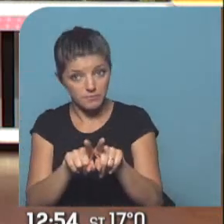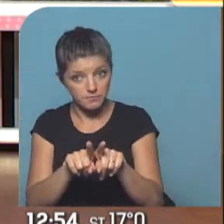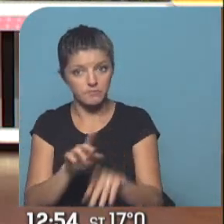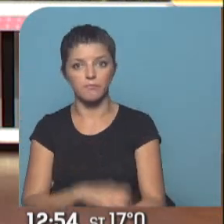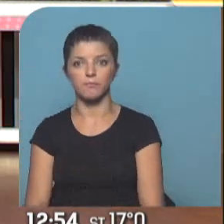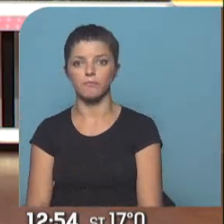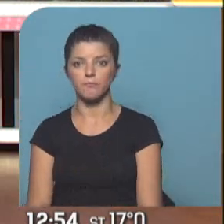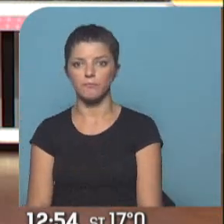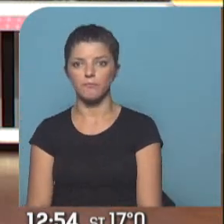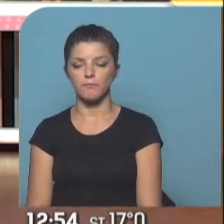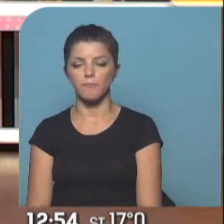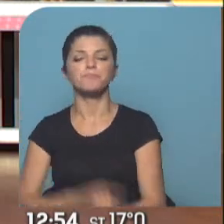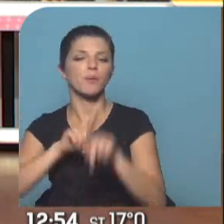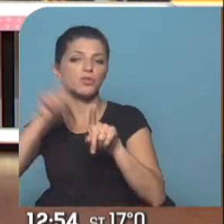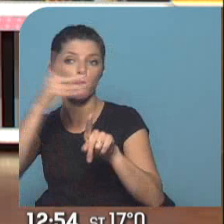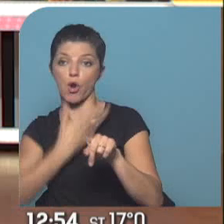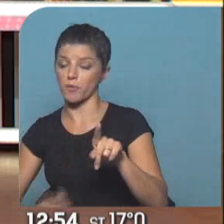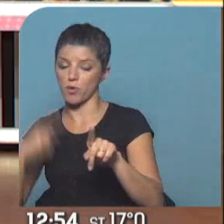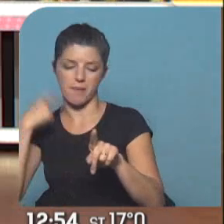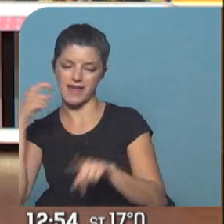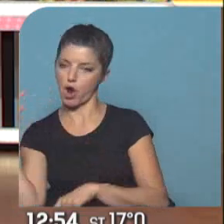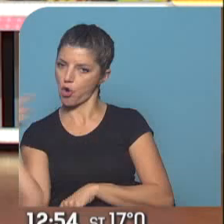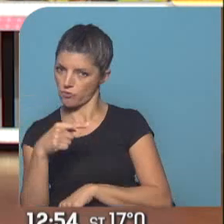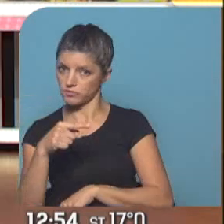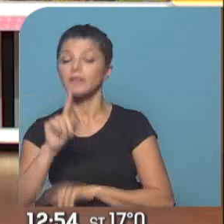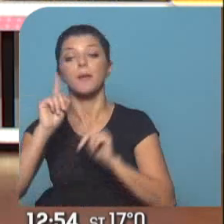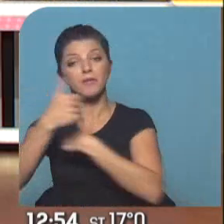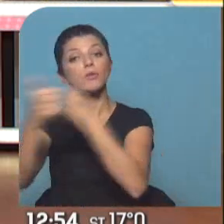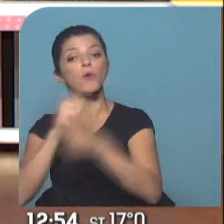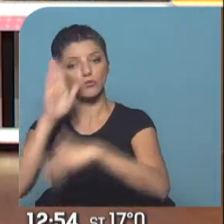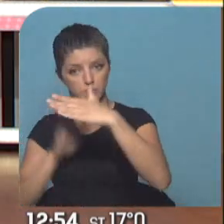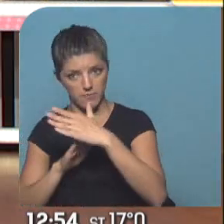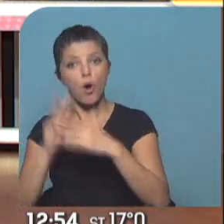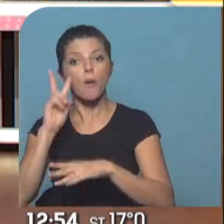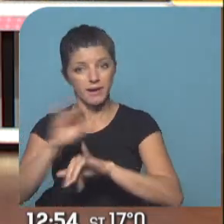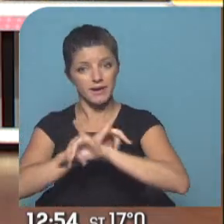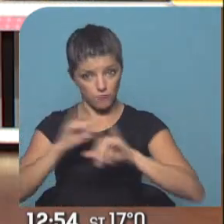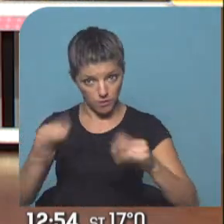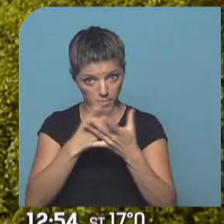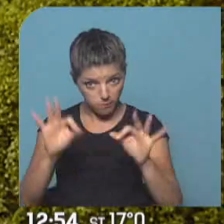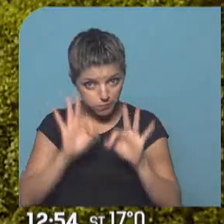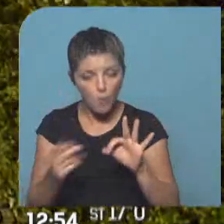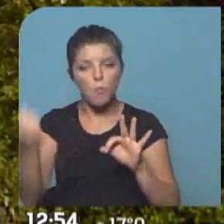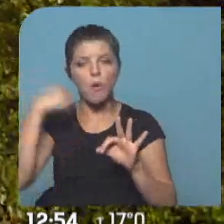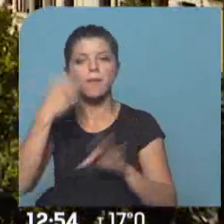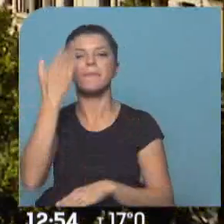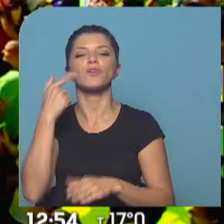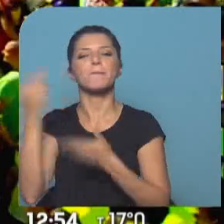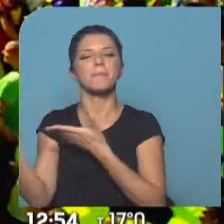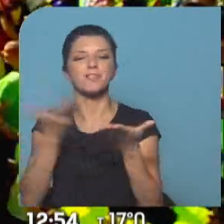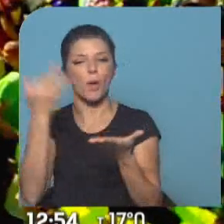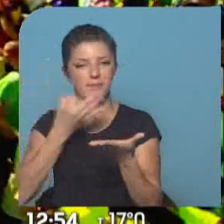Sin embargo, el gobierno central no está de acuerdo con esto, tampoco el Tribunal Supremo. Vemos el informe y lo analizamos con un invitado especial.